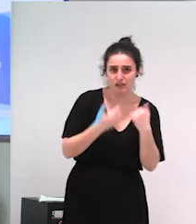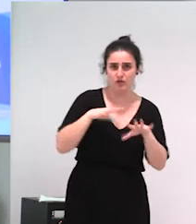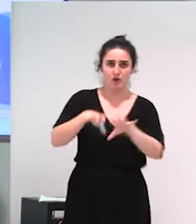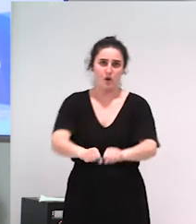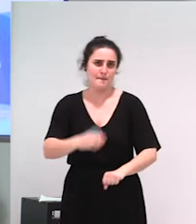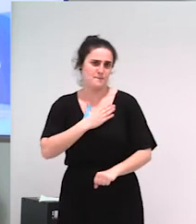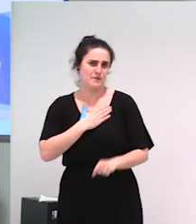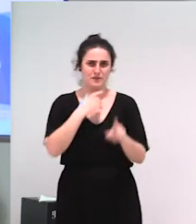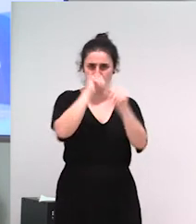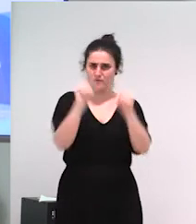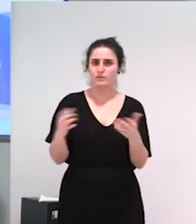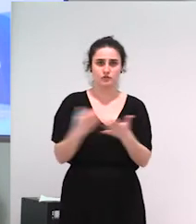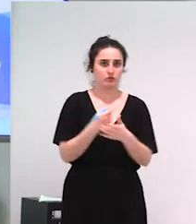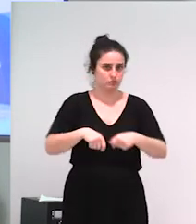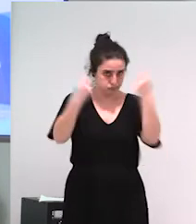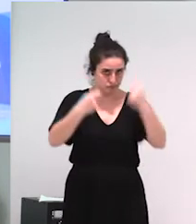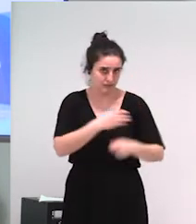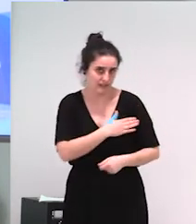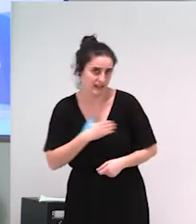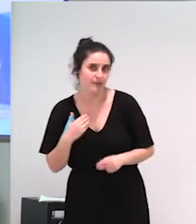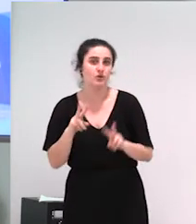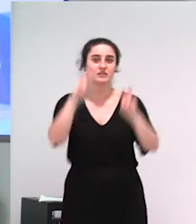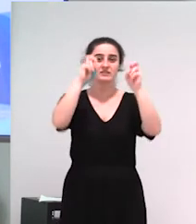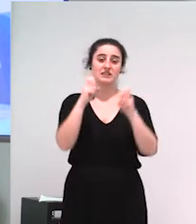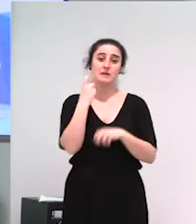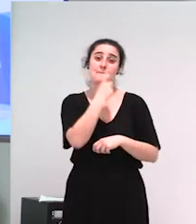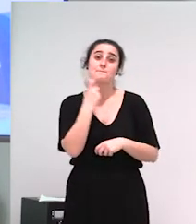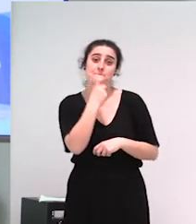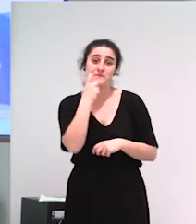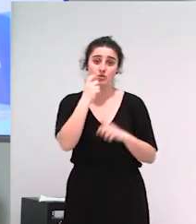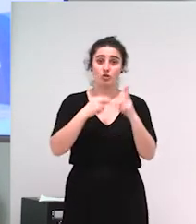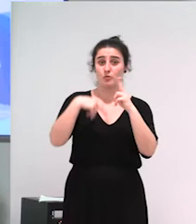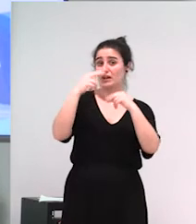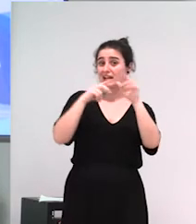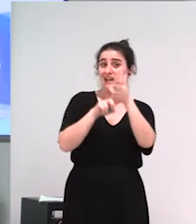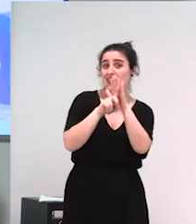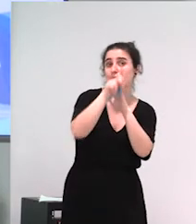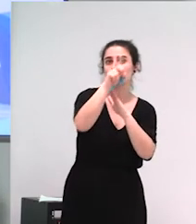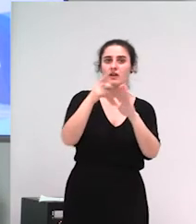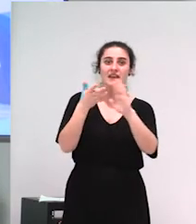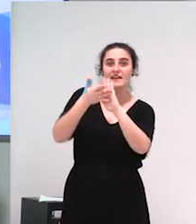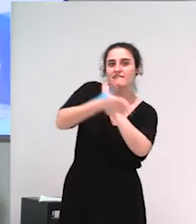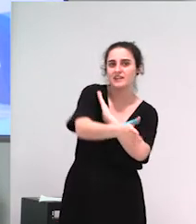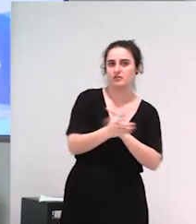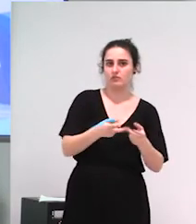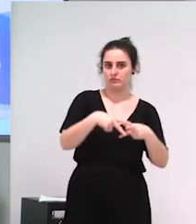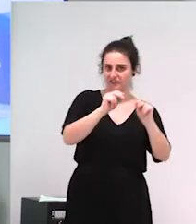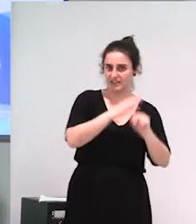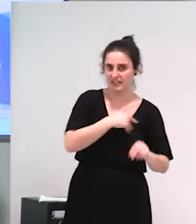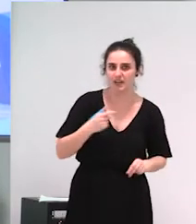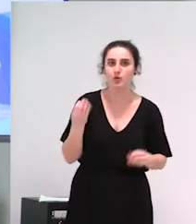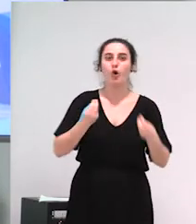dan. Queremos romper con el mito de crecimiento infinito, queremos romper con que haya vidas de primera y vidas de segunda,